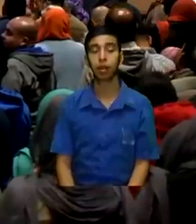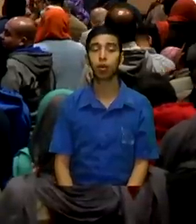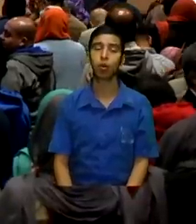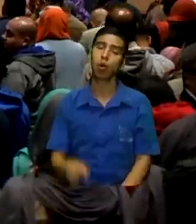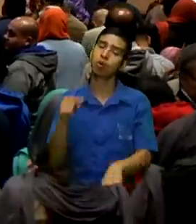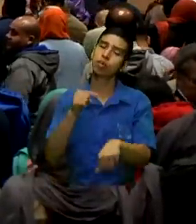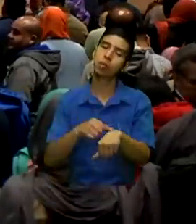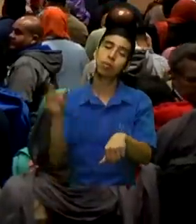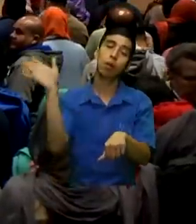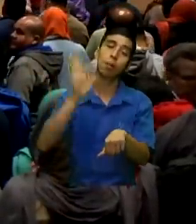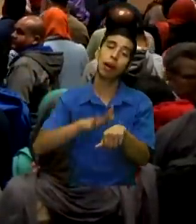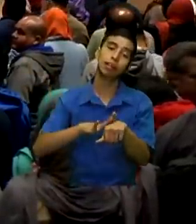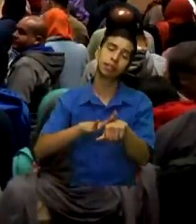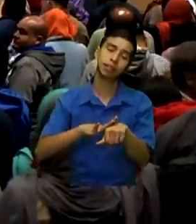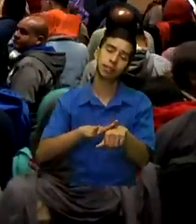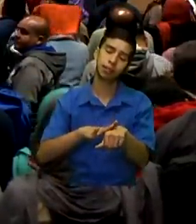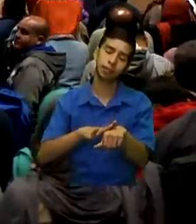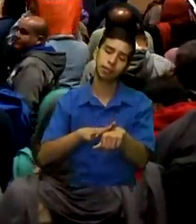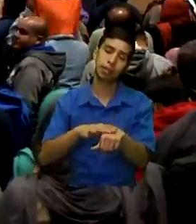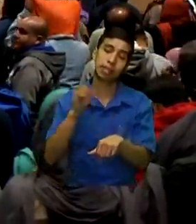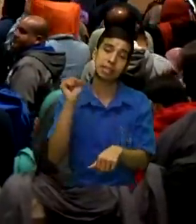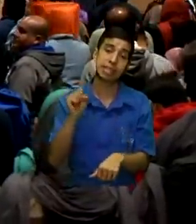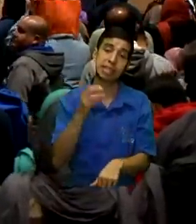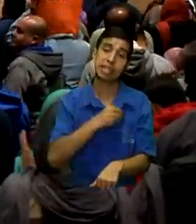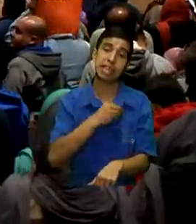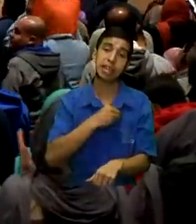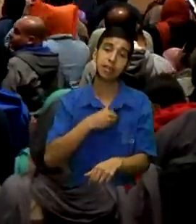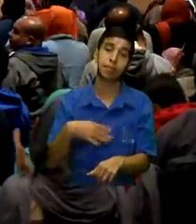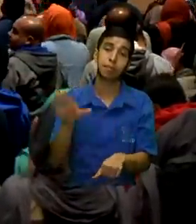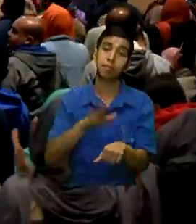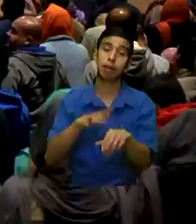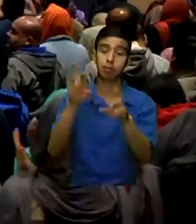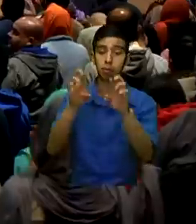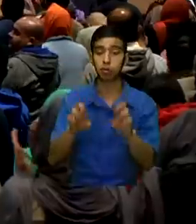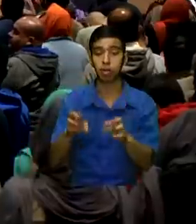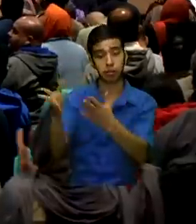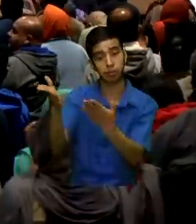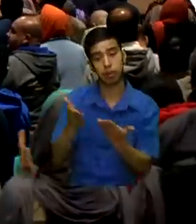poder orar y bendecirles entre todos nosotros. Aquí viene otra persona más a mi izquierda.